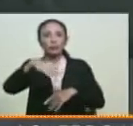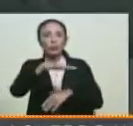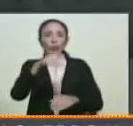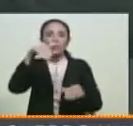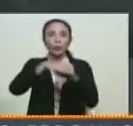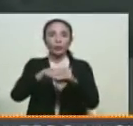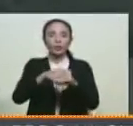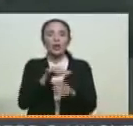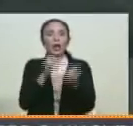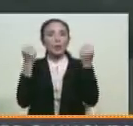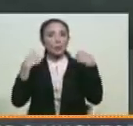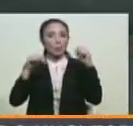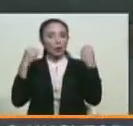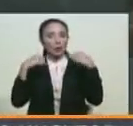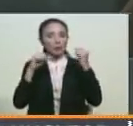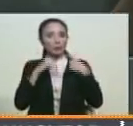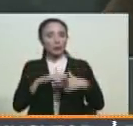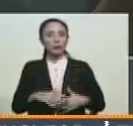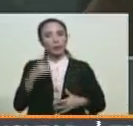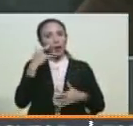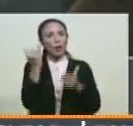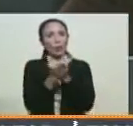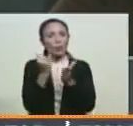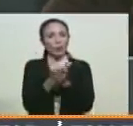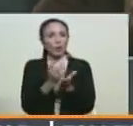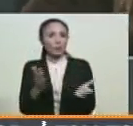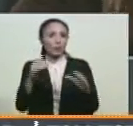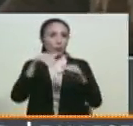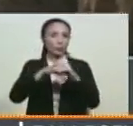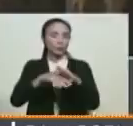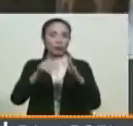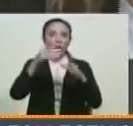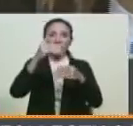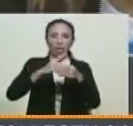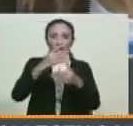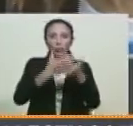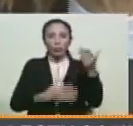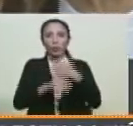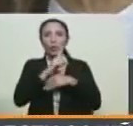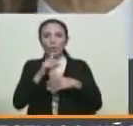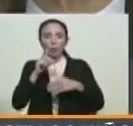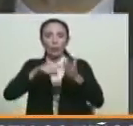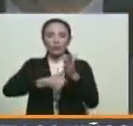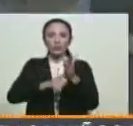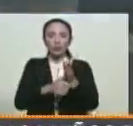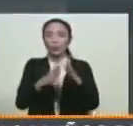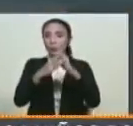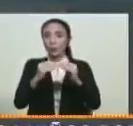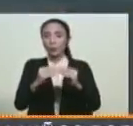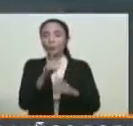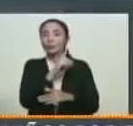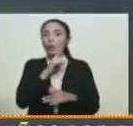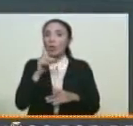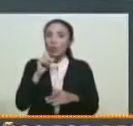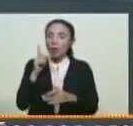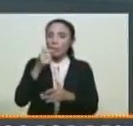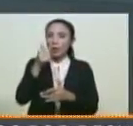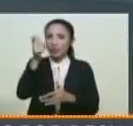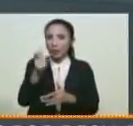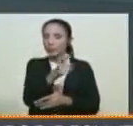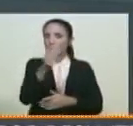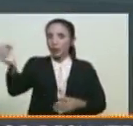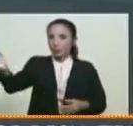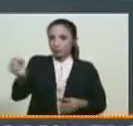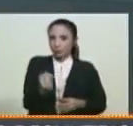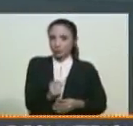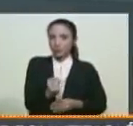y vayamos a un chequeo de todos sus datos y traiga el nombre de la persona que va